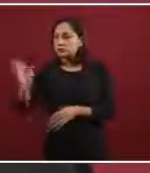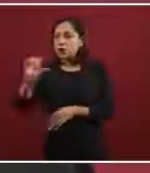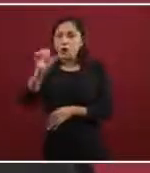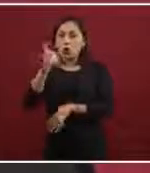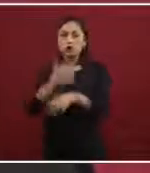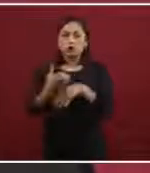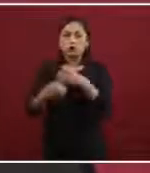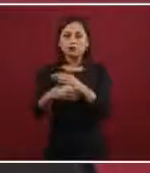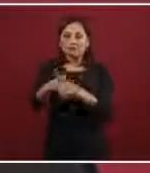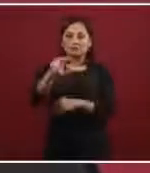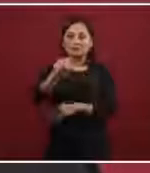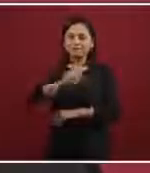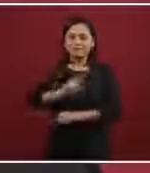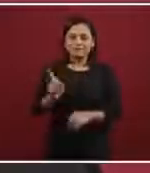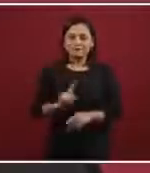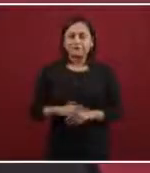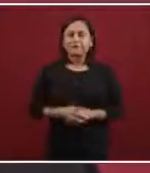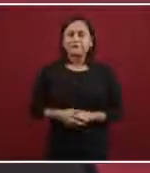al contrario